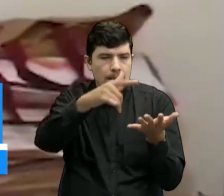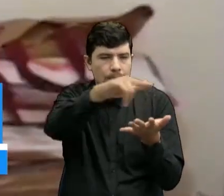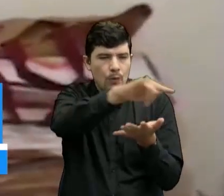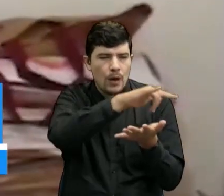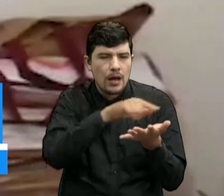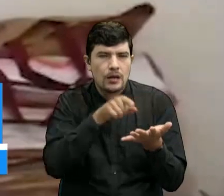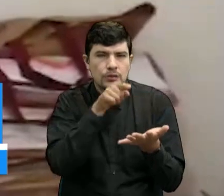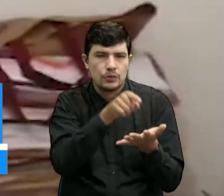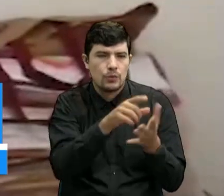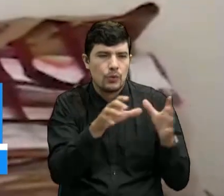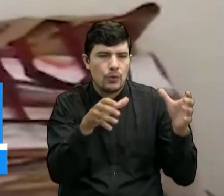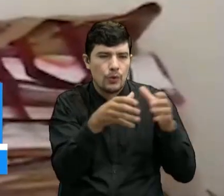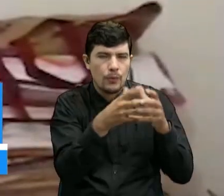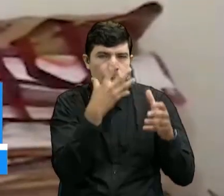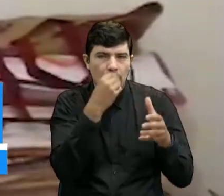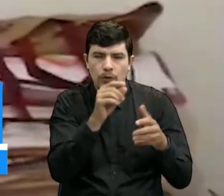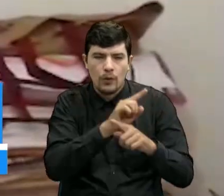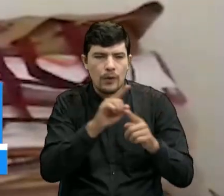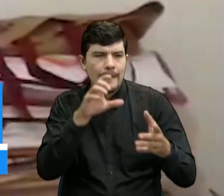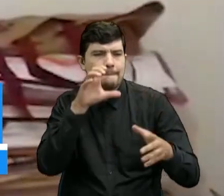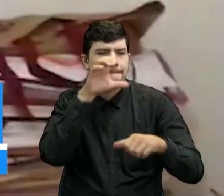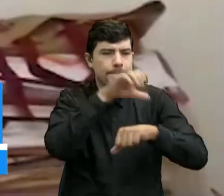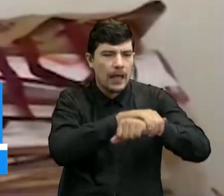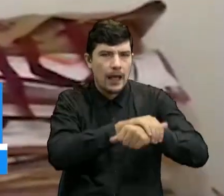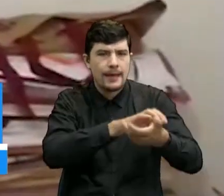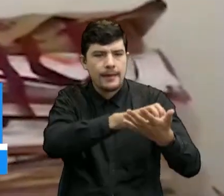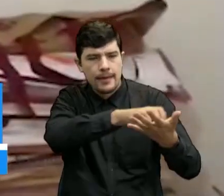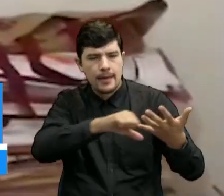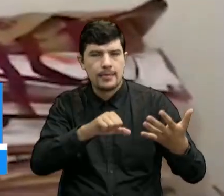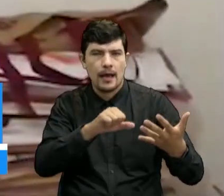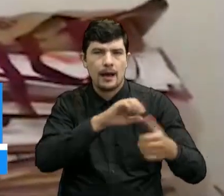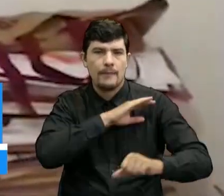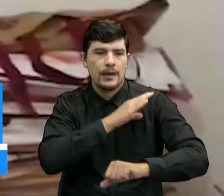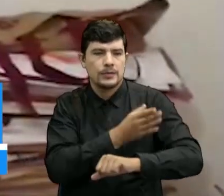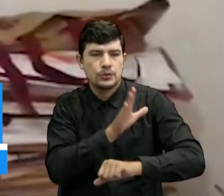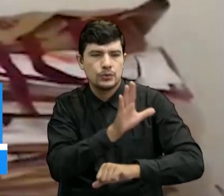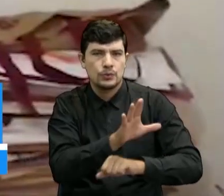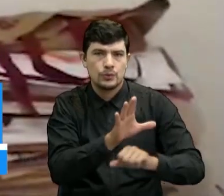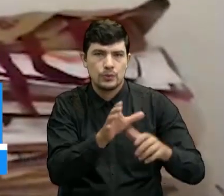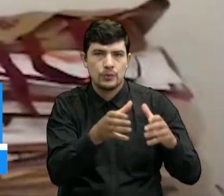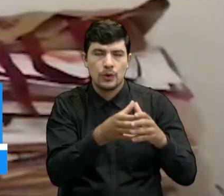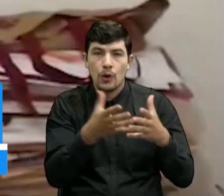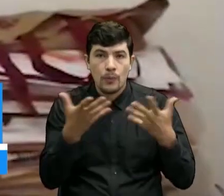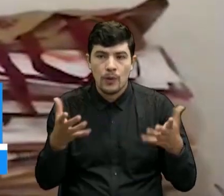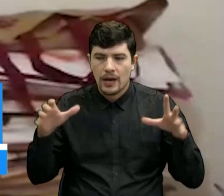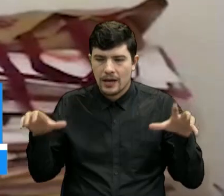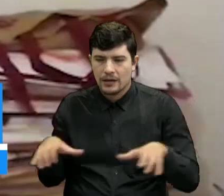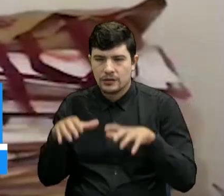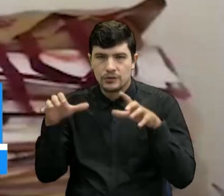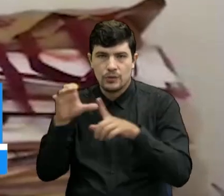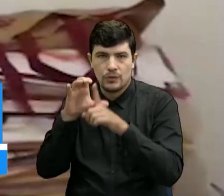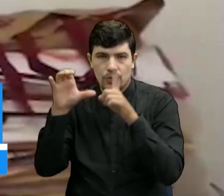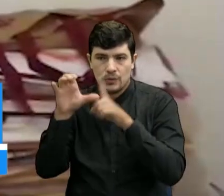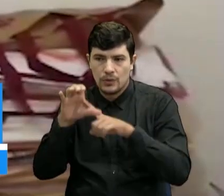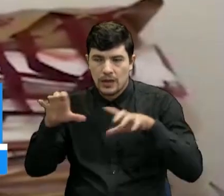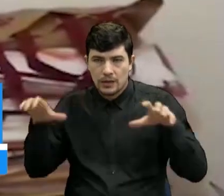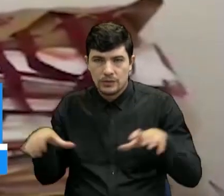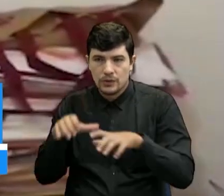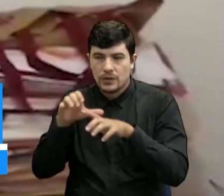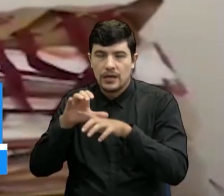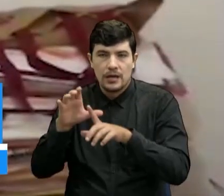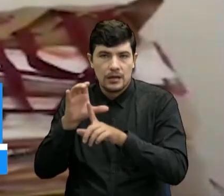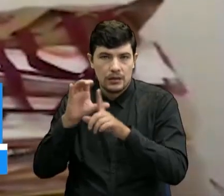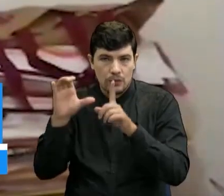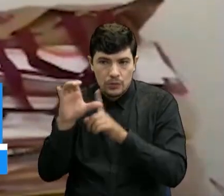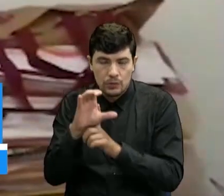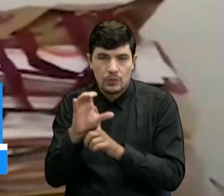estos grupos. Y esto tiene que ir acompañado de acciones sociales, culturales, artísticas,